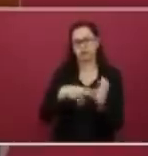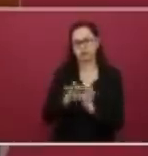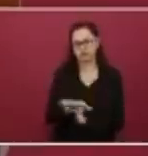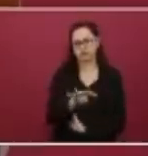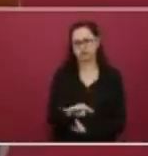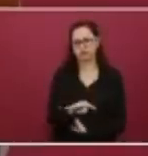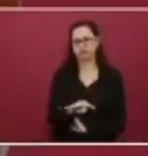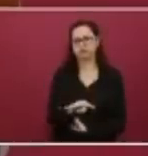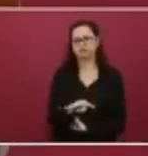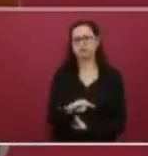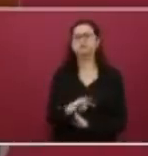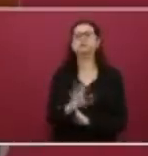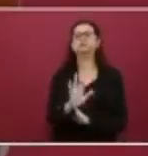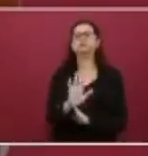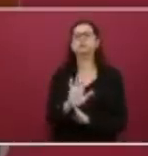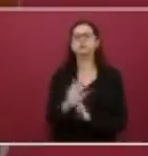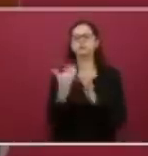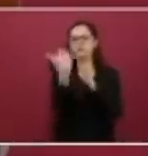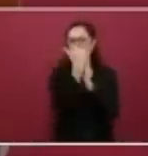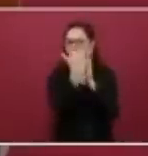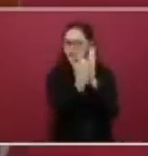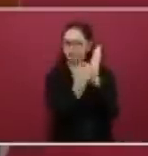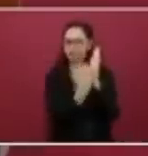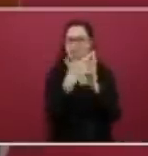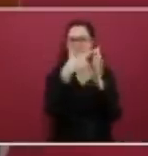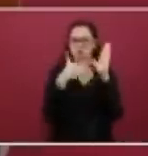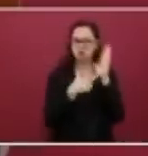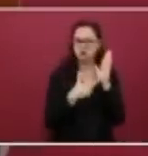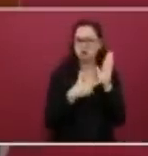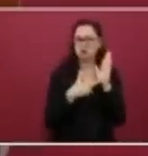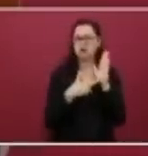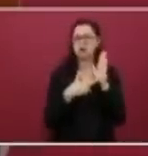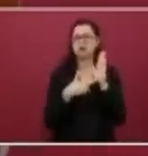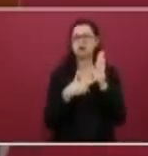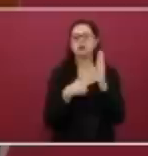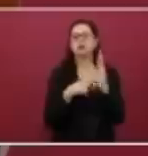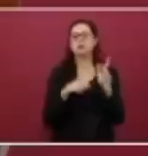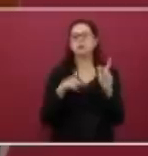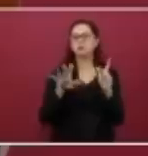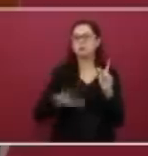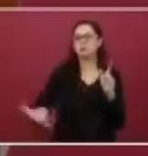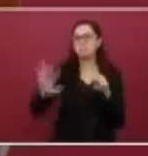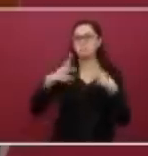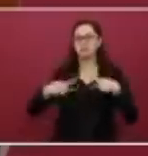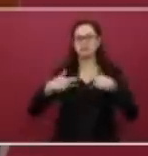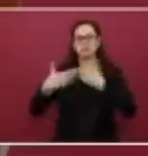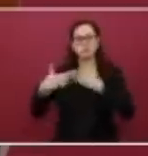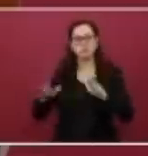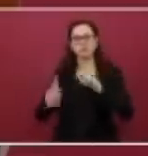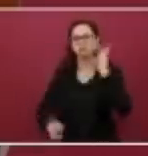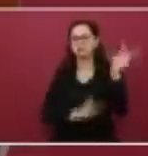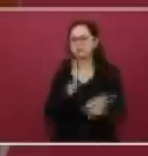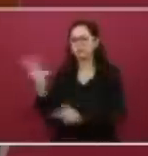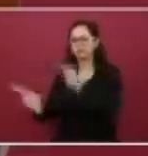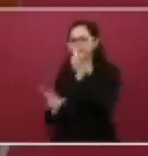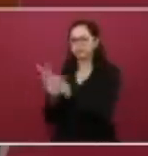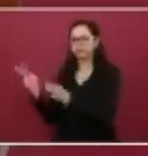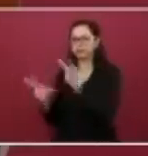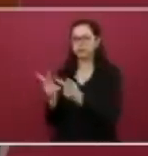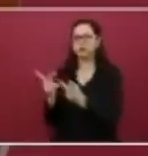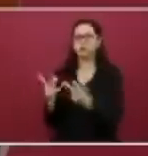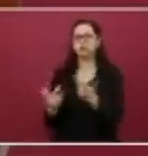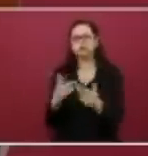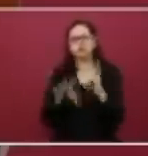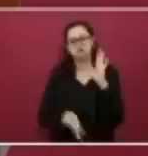se publicaron las bases para la realización de la consulta pública para el nombramiento de la persona titular